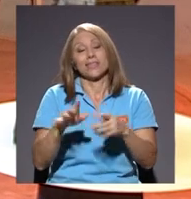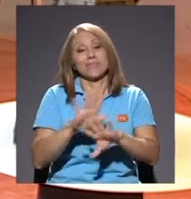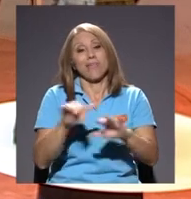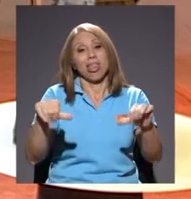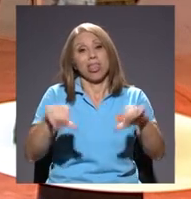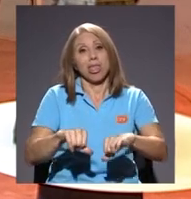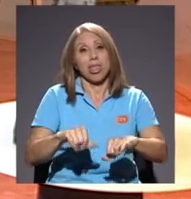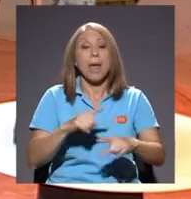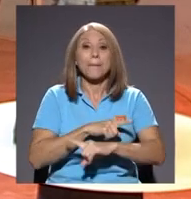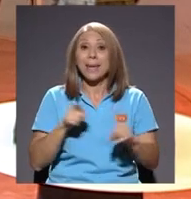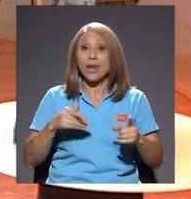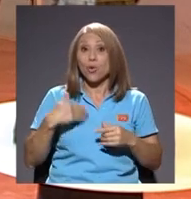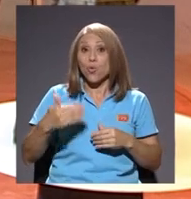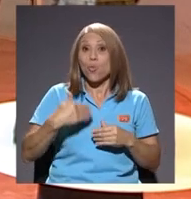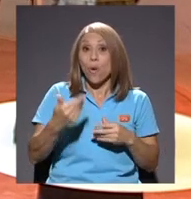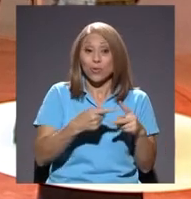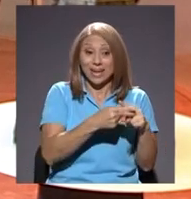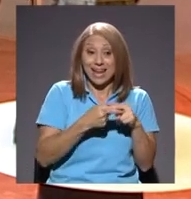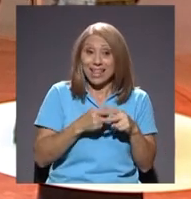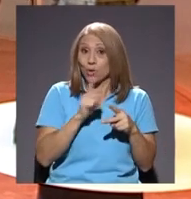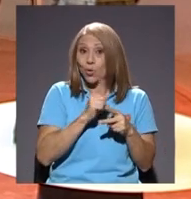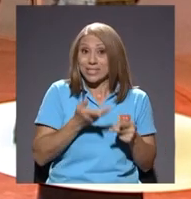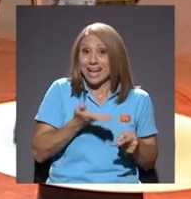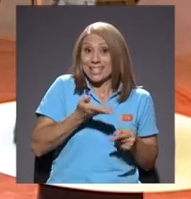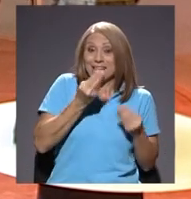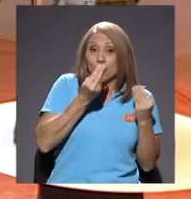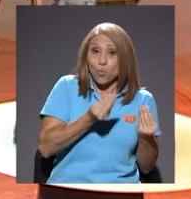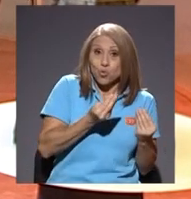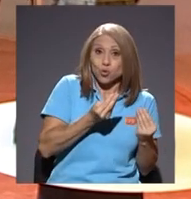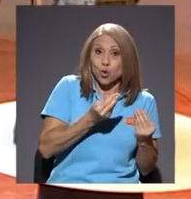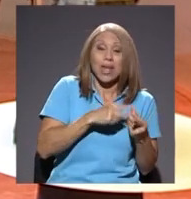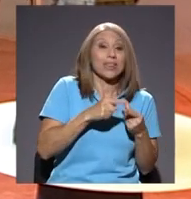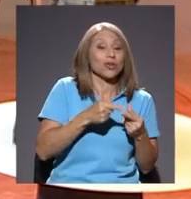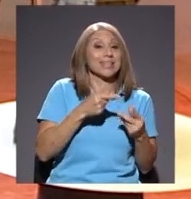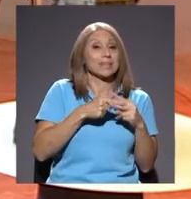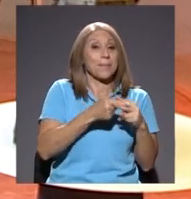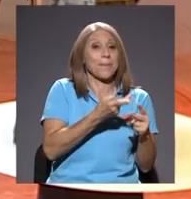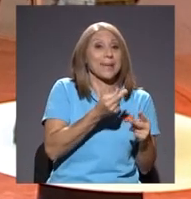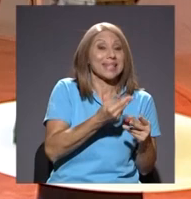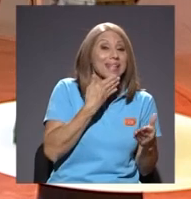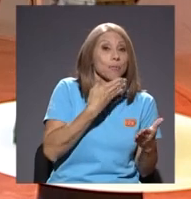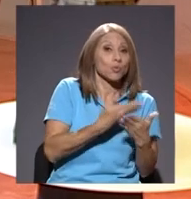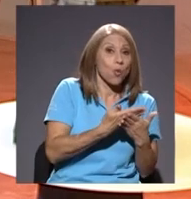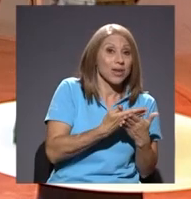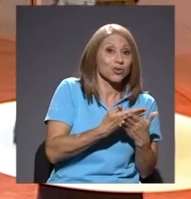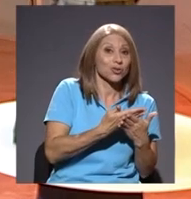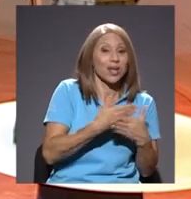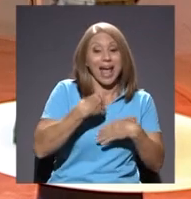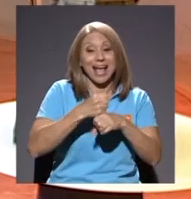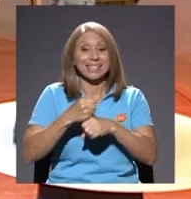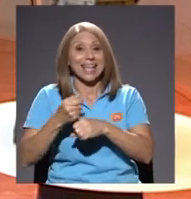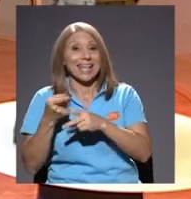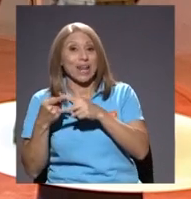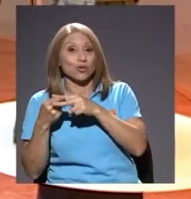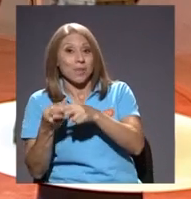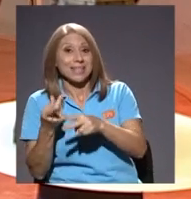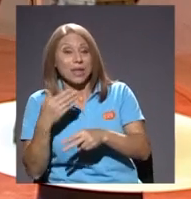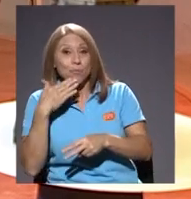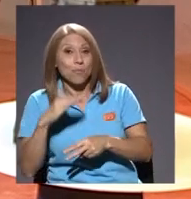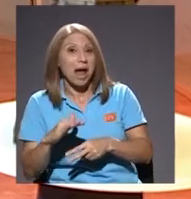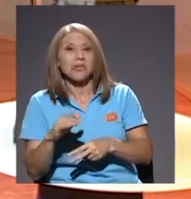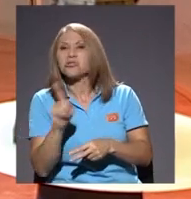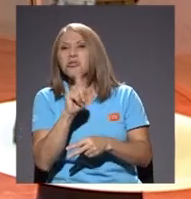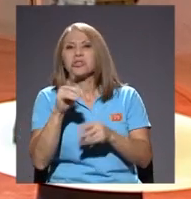préstamos nuevos hacen que los préstamos que están siendo malos menos importante relativo al total cuando deja de crecer